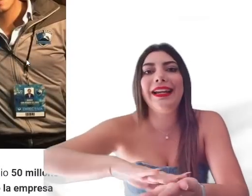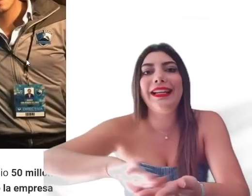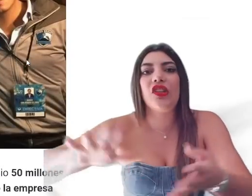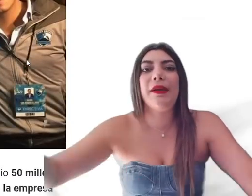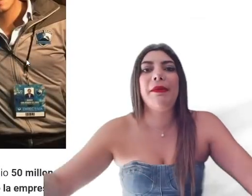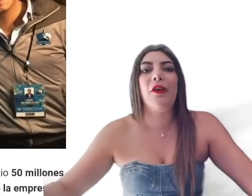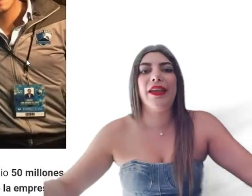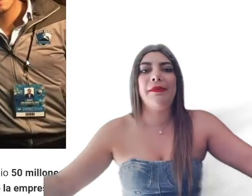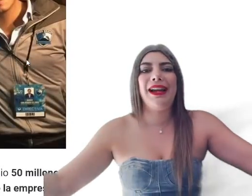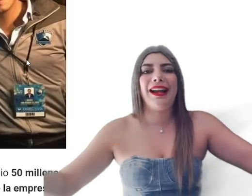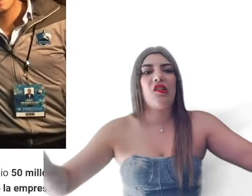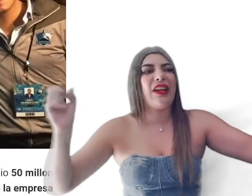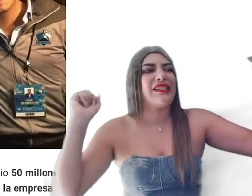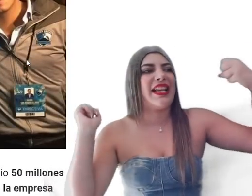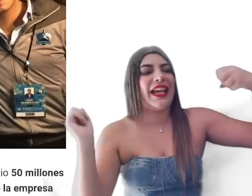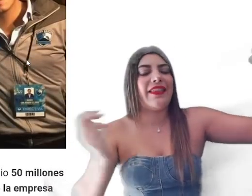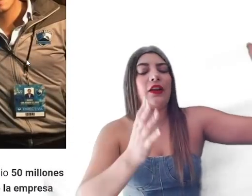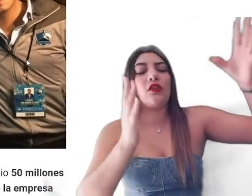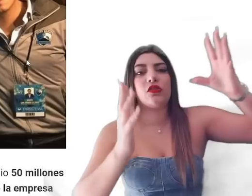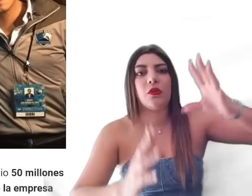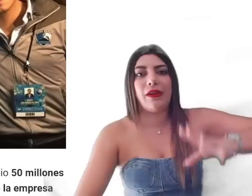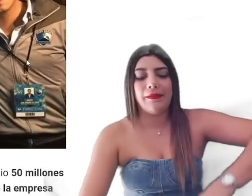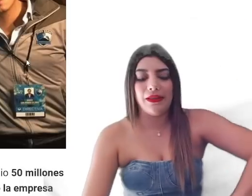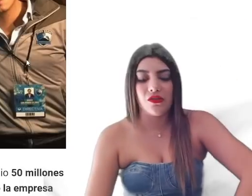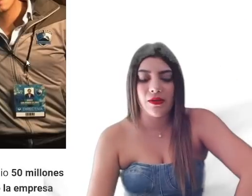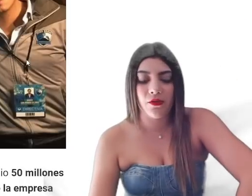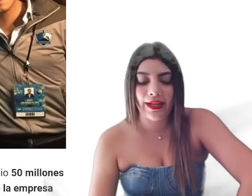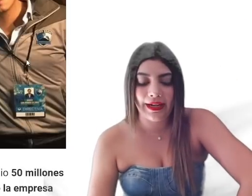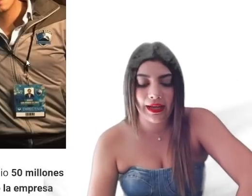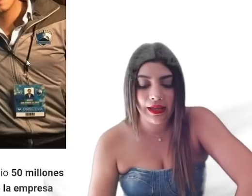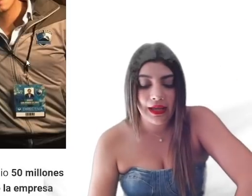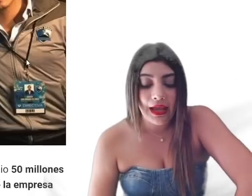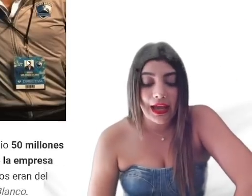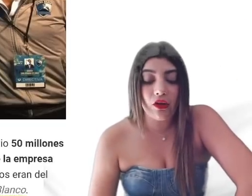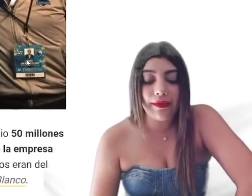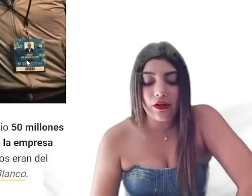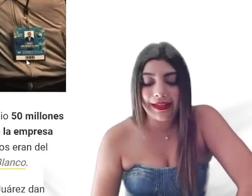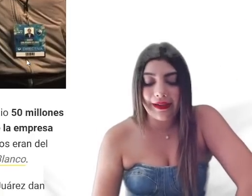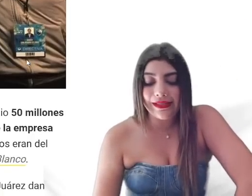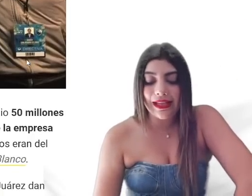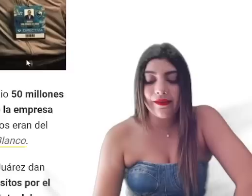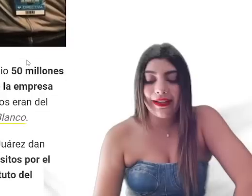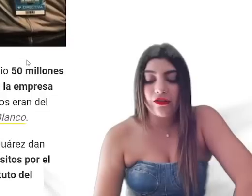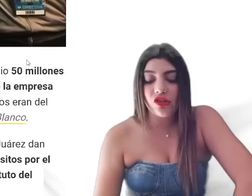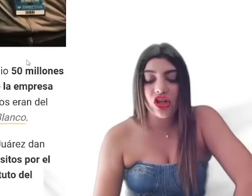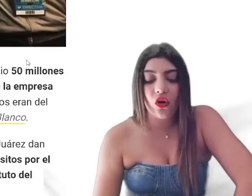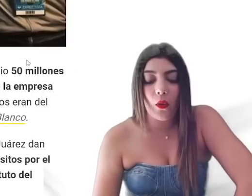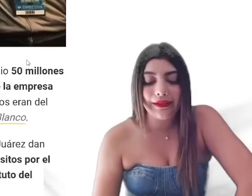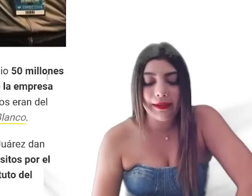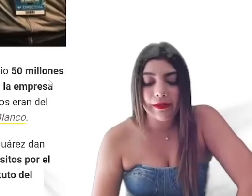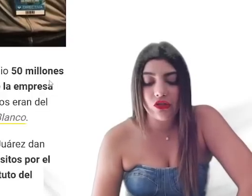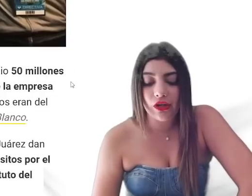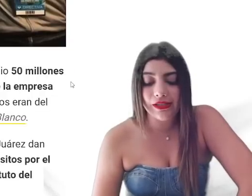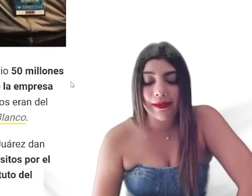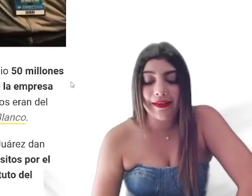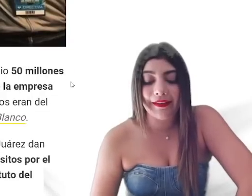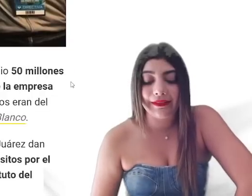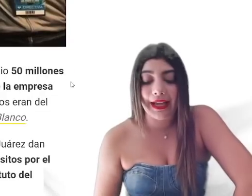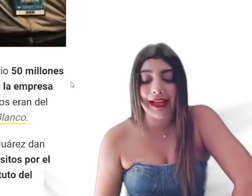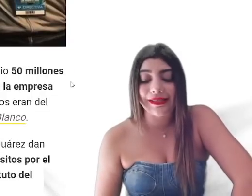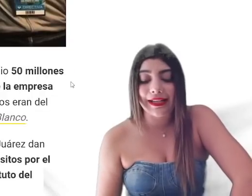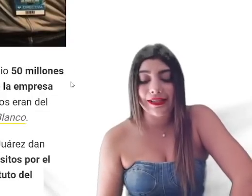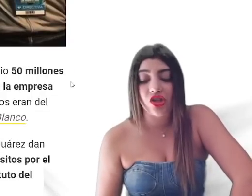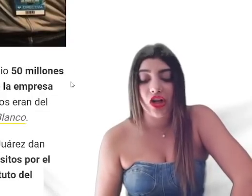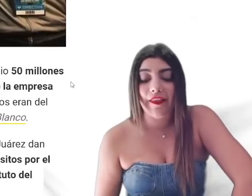Tengan dinerito, ya me voy, ya me largo, que se queden con los problemas los de Morena. El gobierno de Cabeza de Vaca dio 50 millones